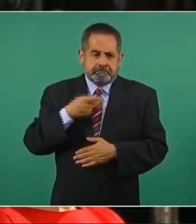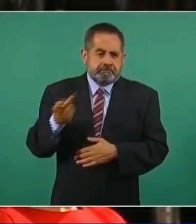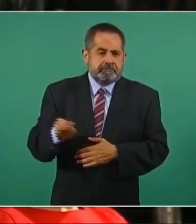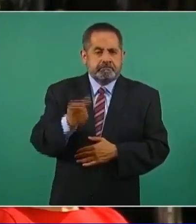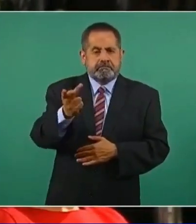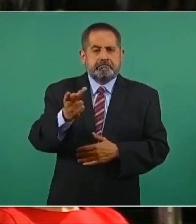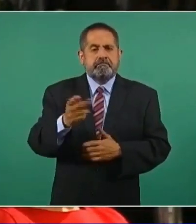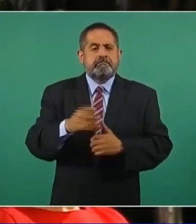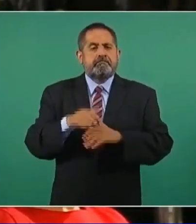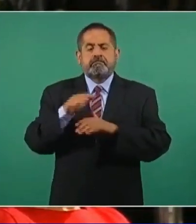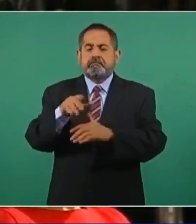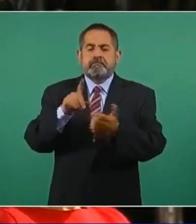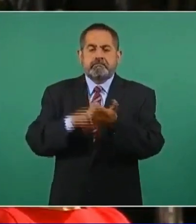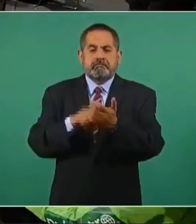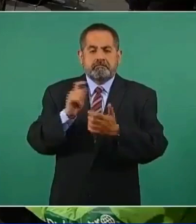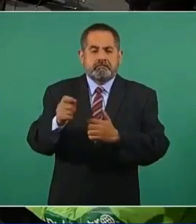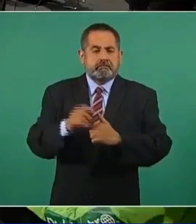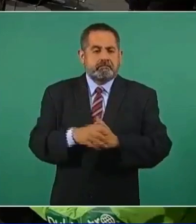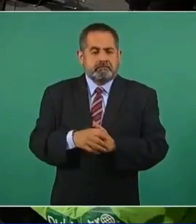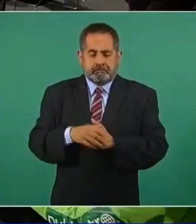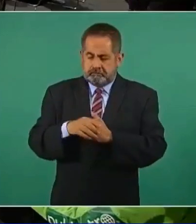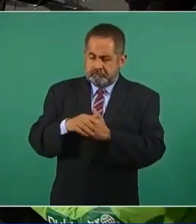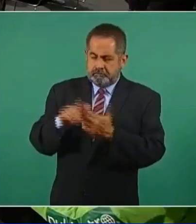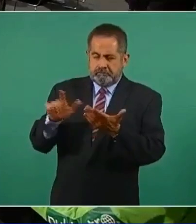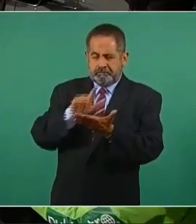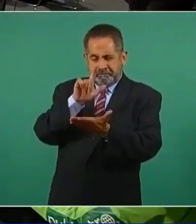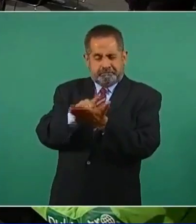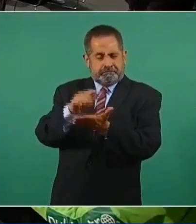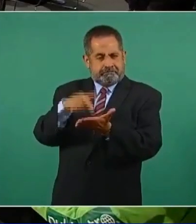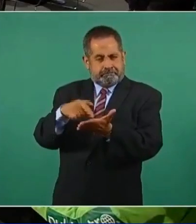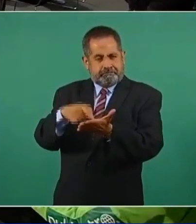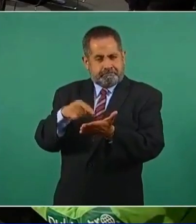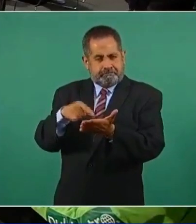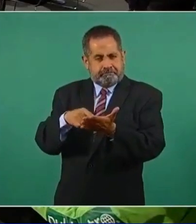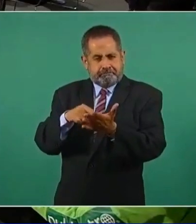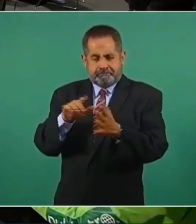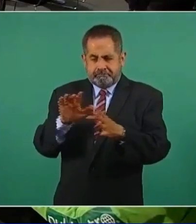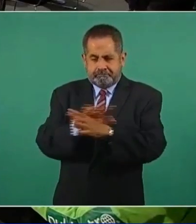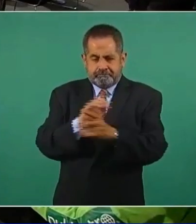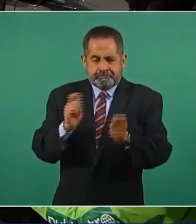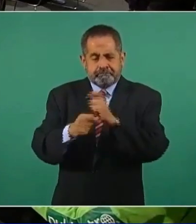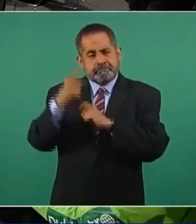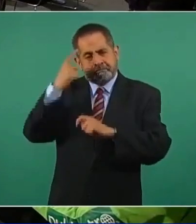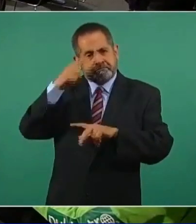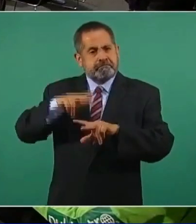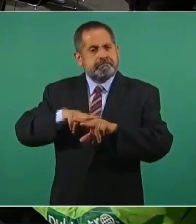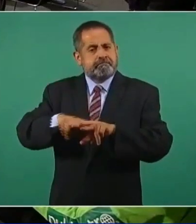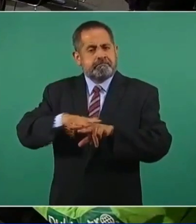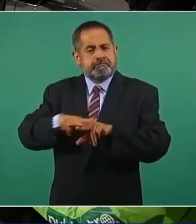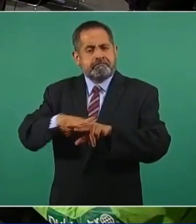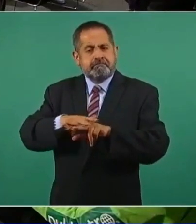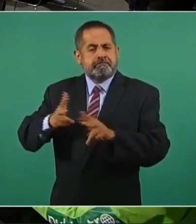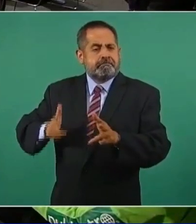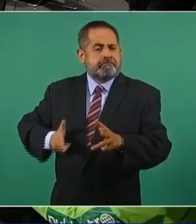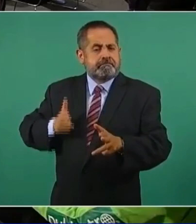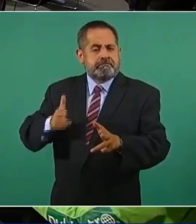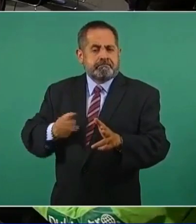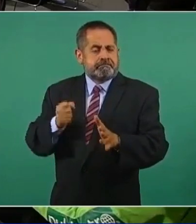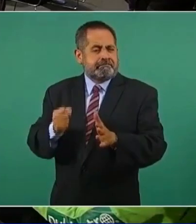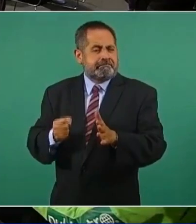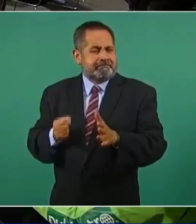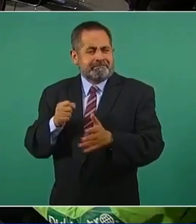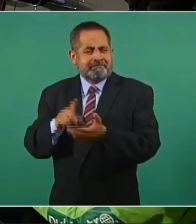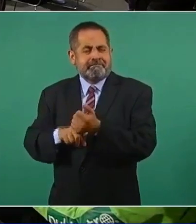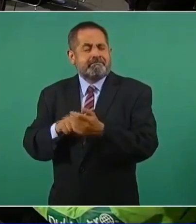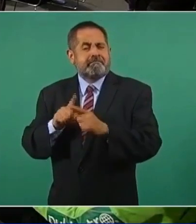preguntar sobre la ley modificatoria de los ferrocarriles que se aprobó